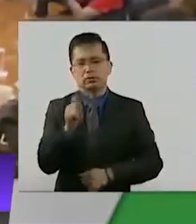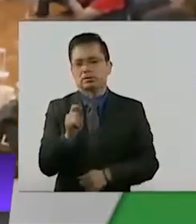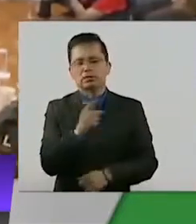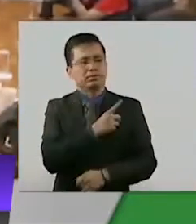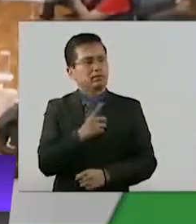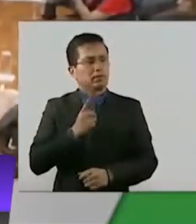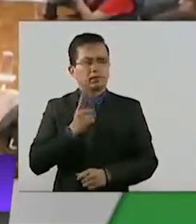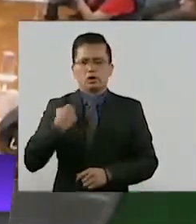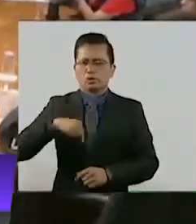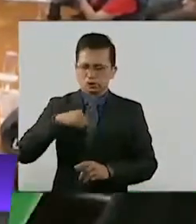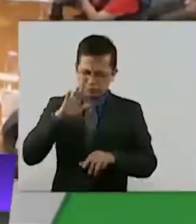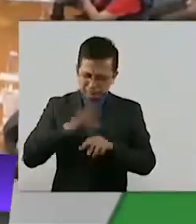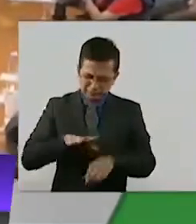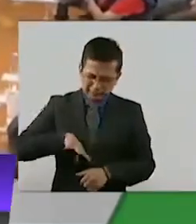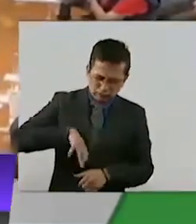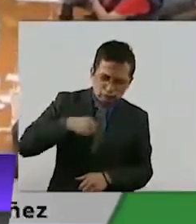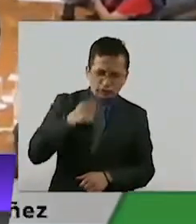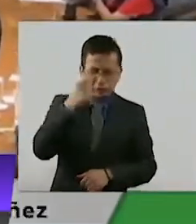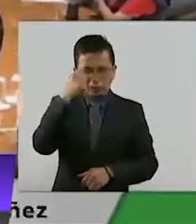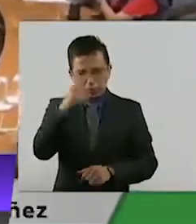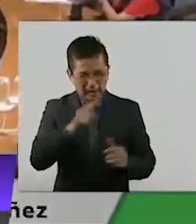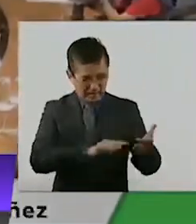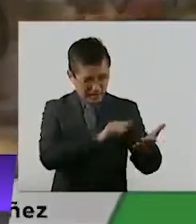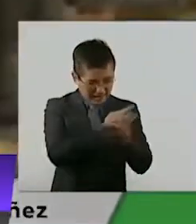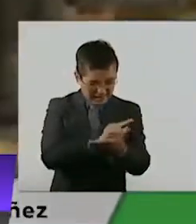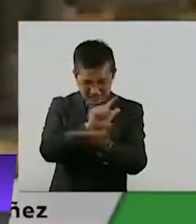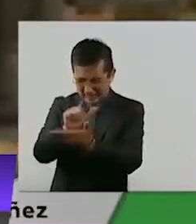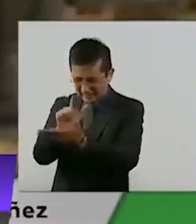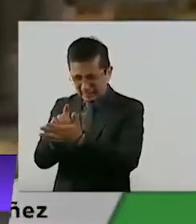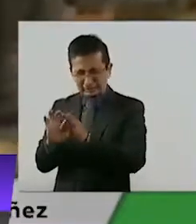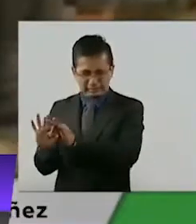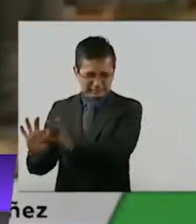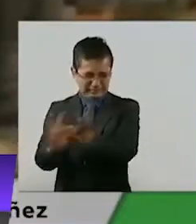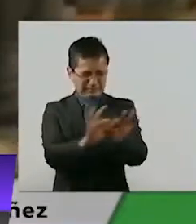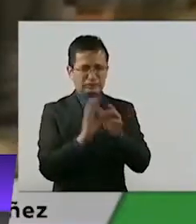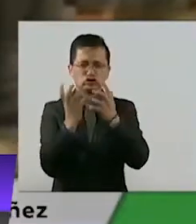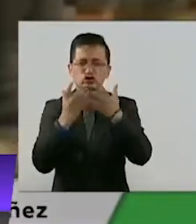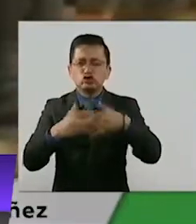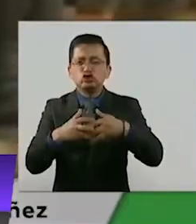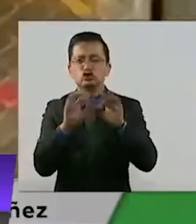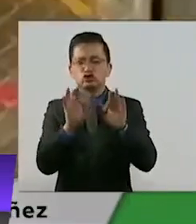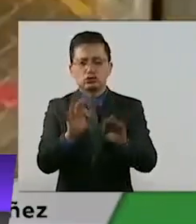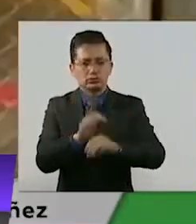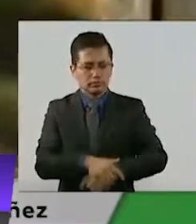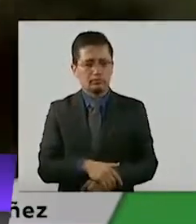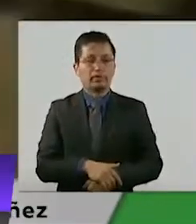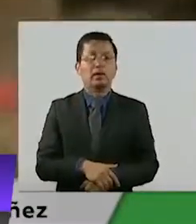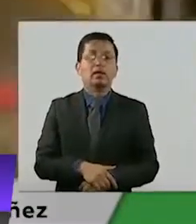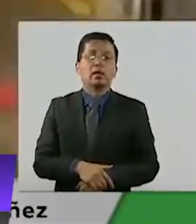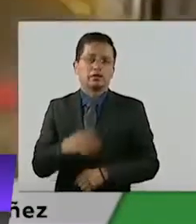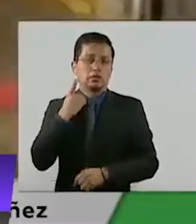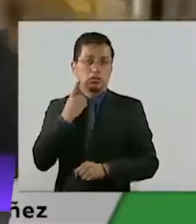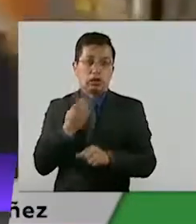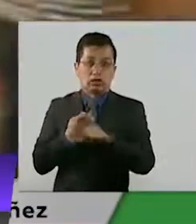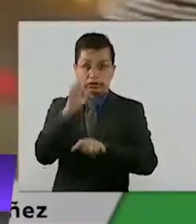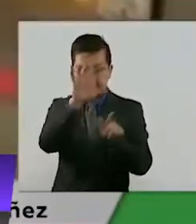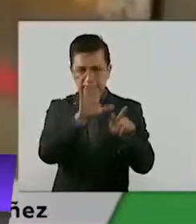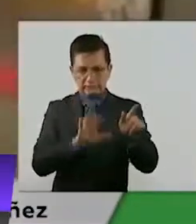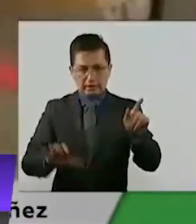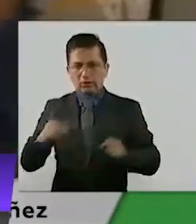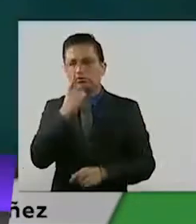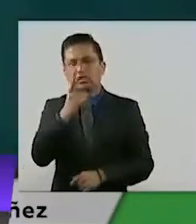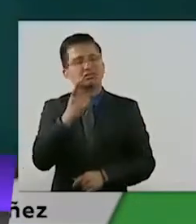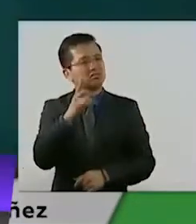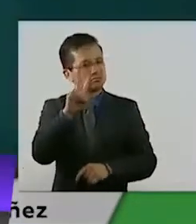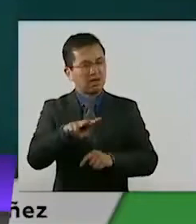esforzarse por fomentar la armonización legislativa. Para los legisladores locales se requiere profundizar en problemáticas como los niños